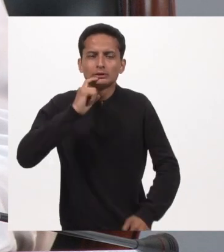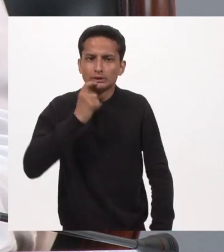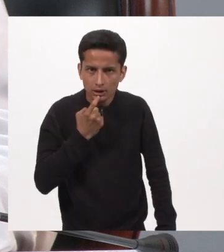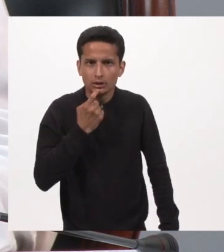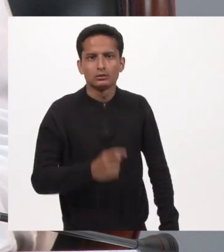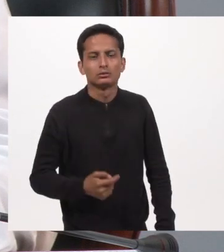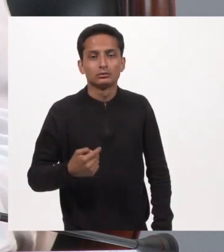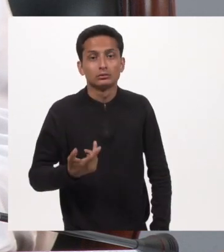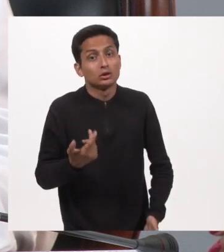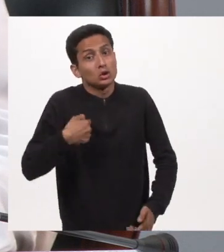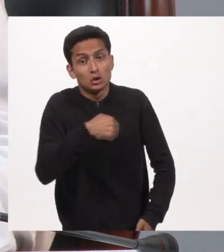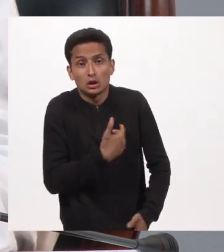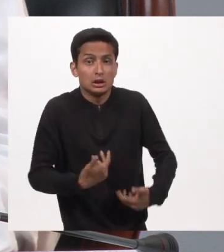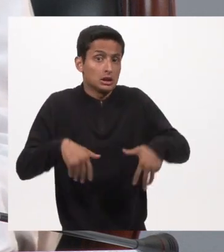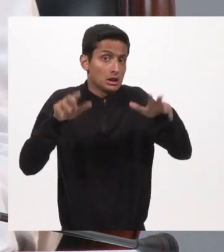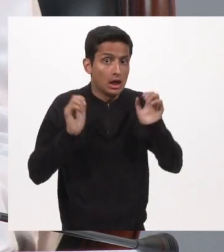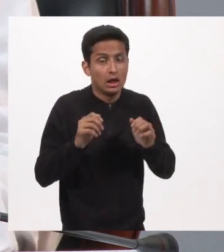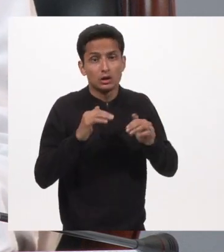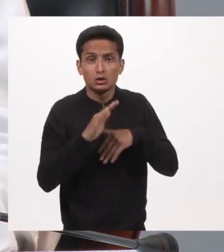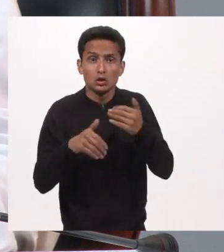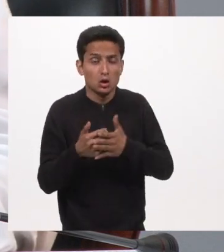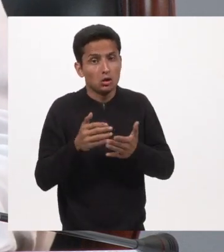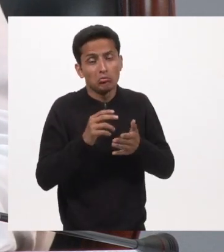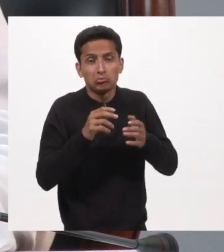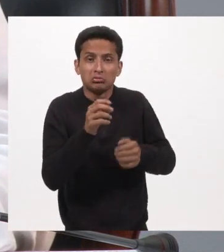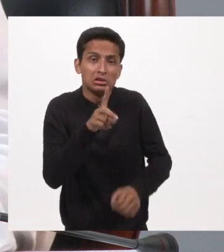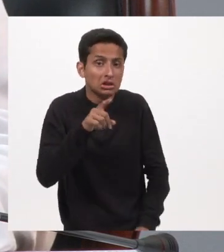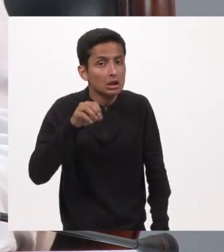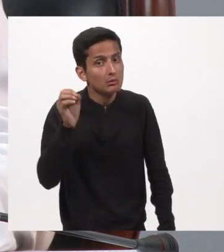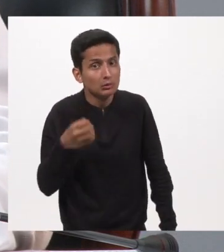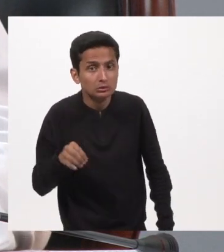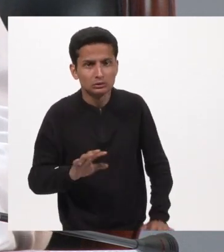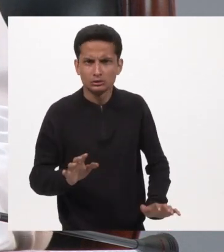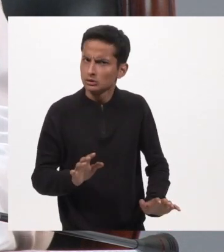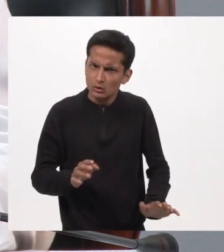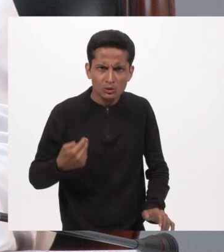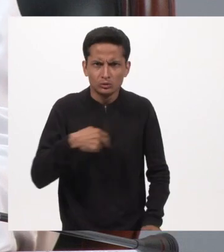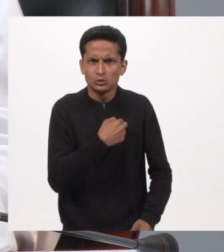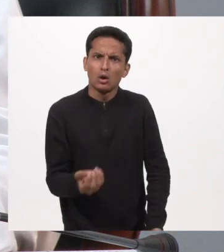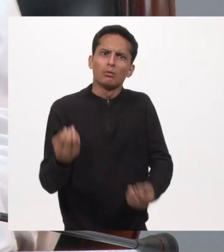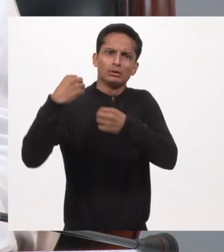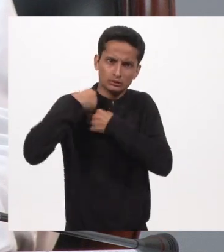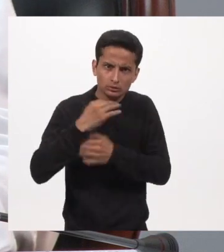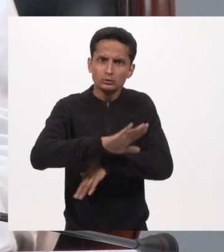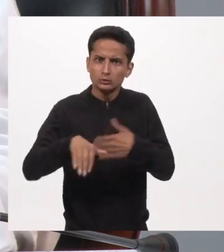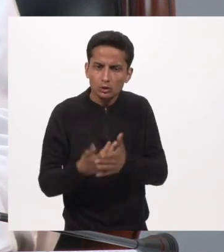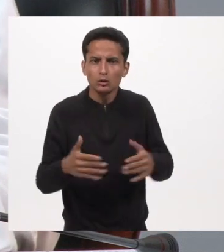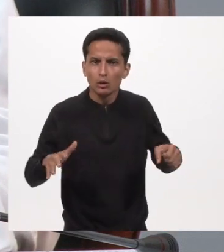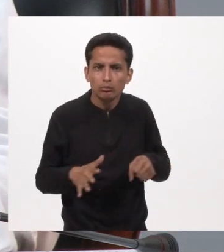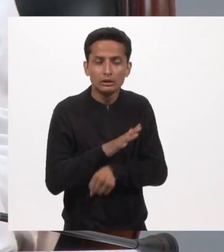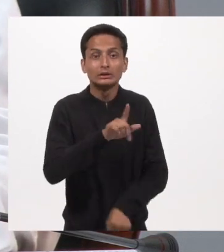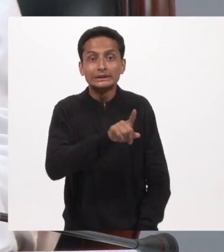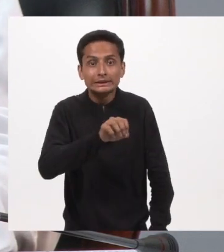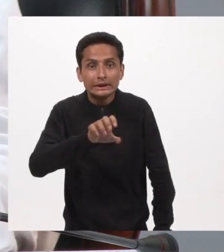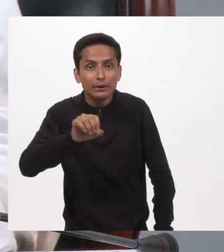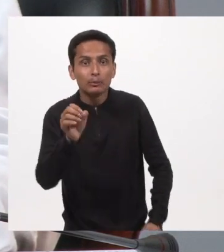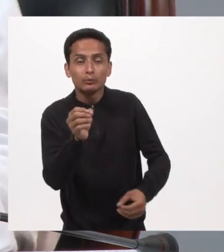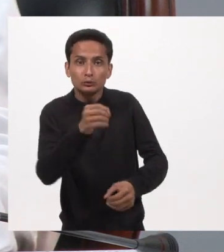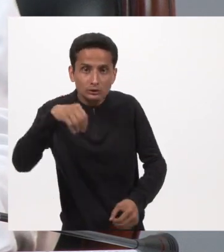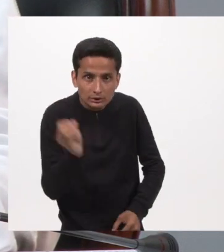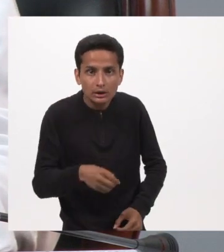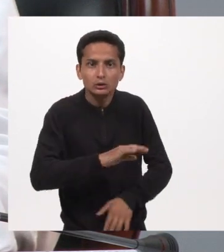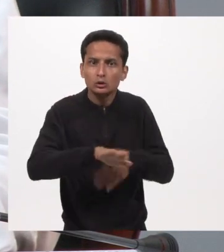es un proceso serio. Y no es que lo vamos a hacer a nivel de muestreo, con un 10%. Nosotros tenemos la obligación de verificar